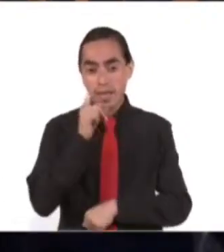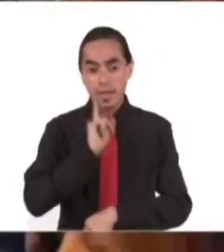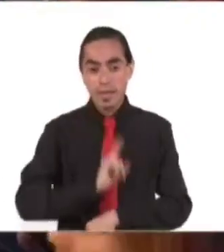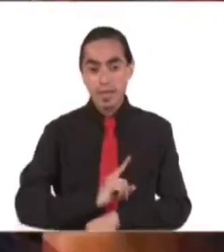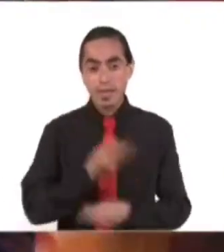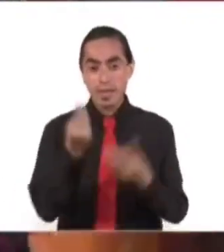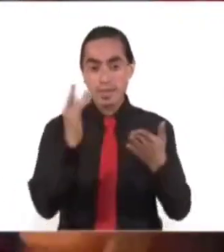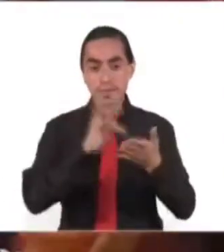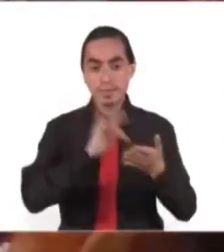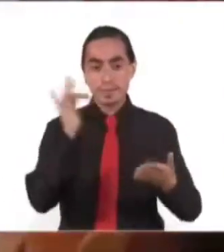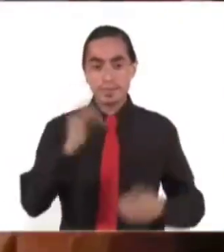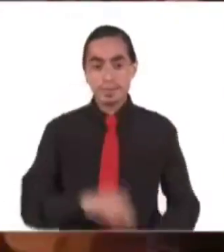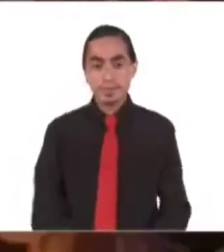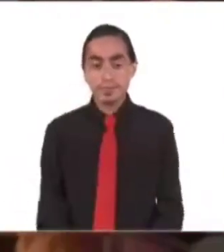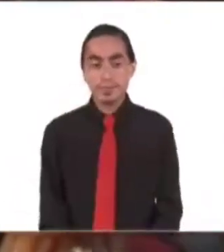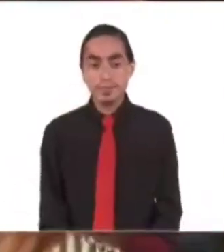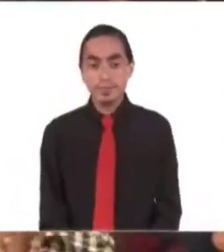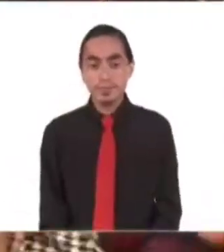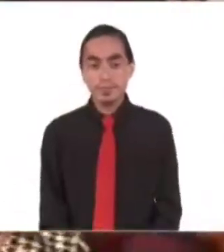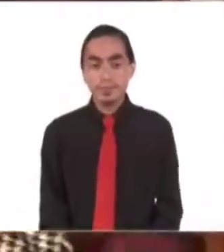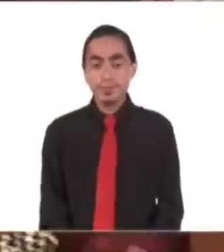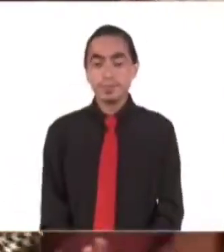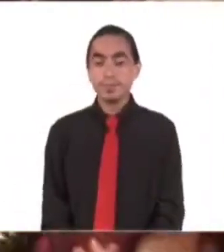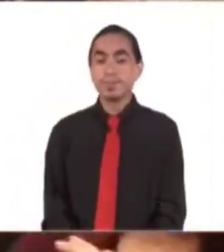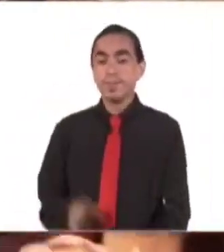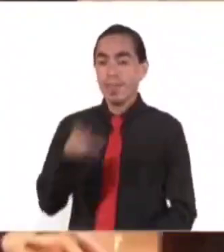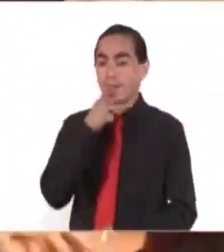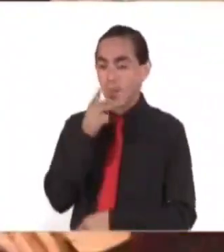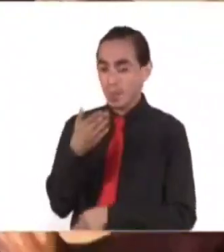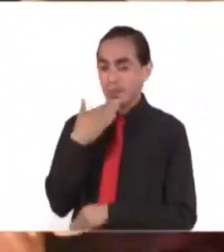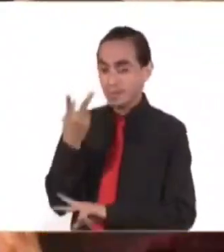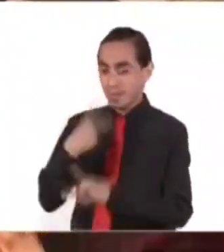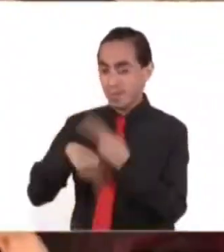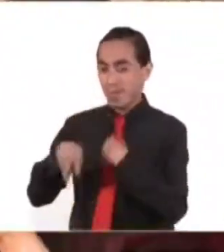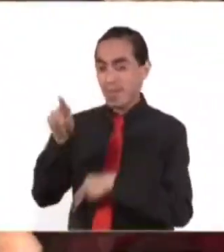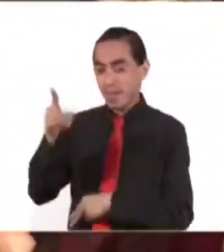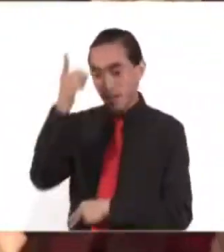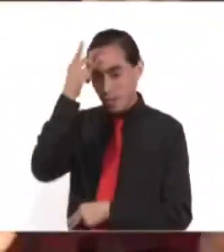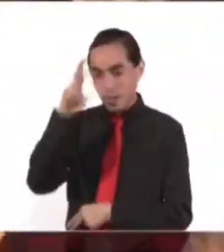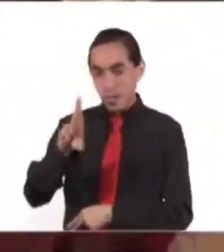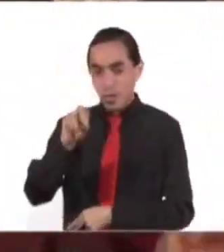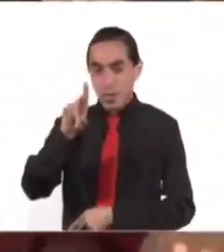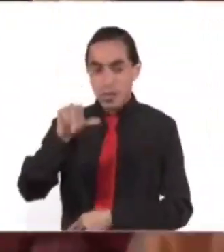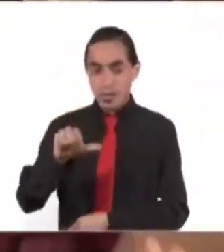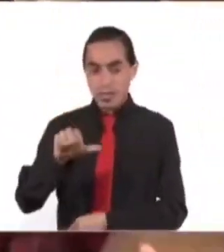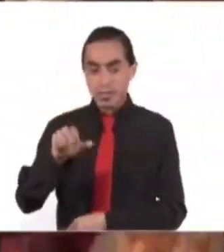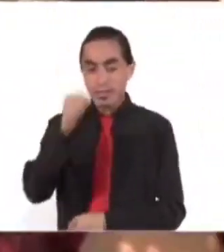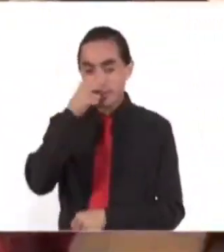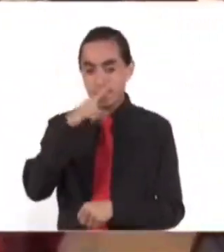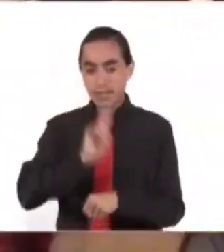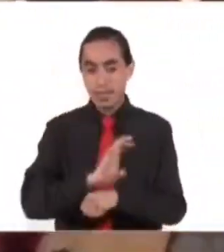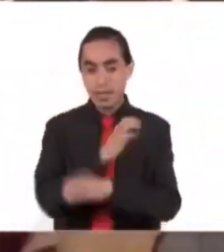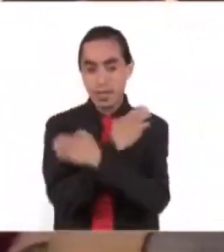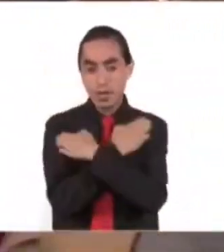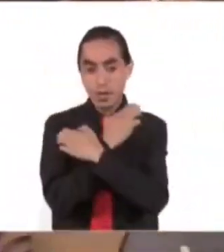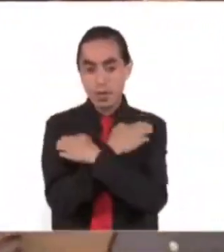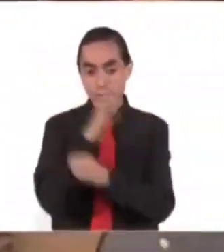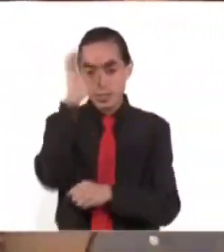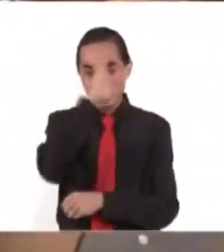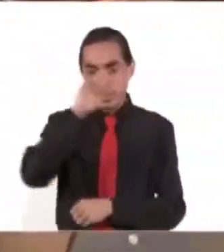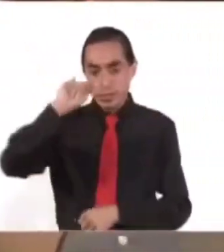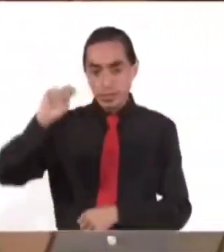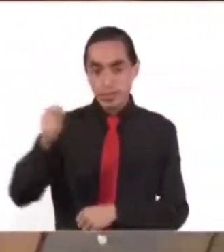gracias. Las palabras de bienvenida de la doctora Ofelia Angulo Guerrero, secretaria de Educación,